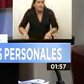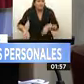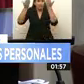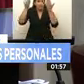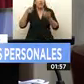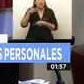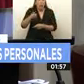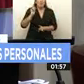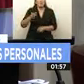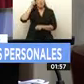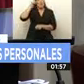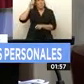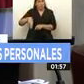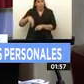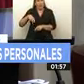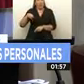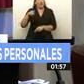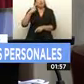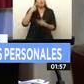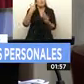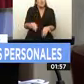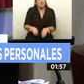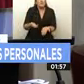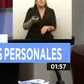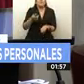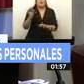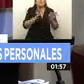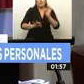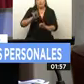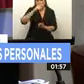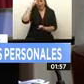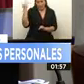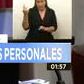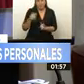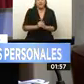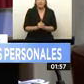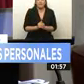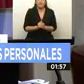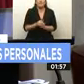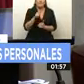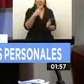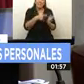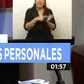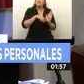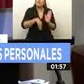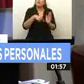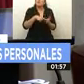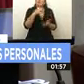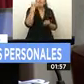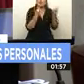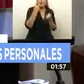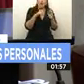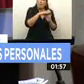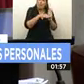nacional para el proyecto el modelo argentino para el proyecto nacional y presenta la parte que habla de régimen económico habla de estas